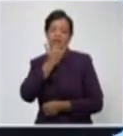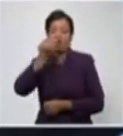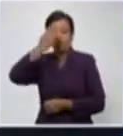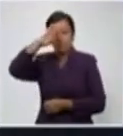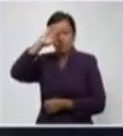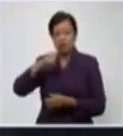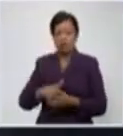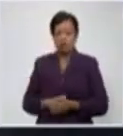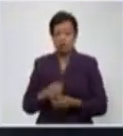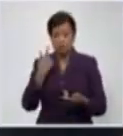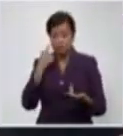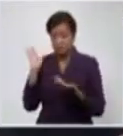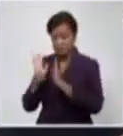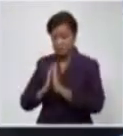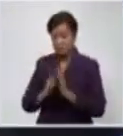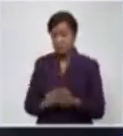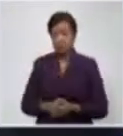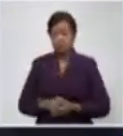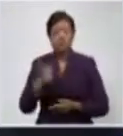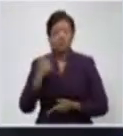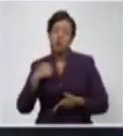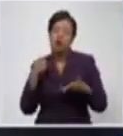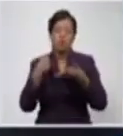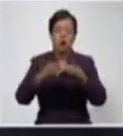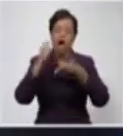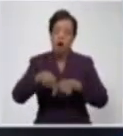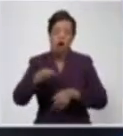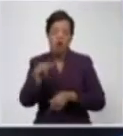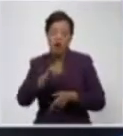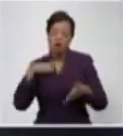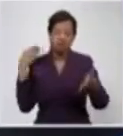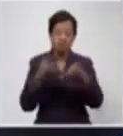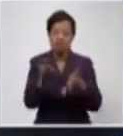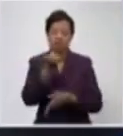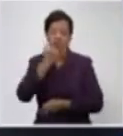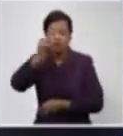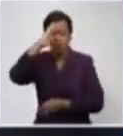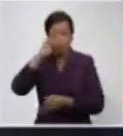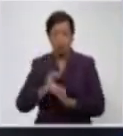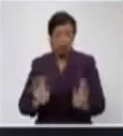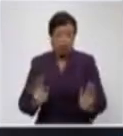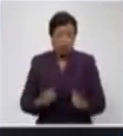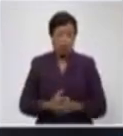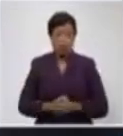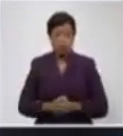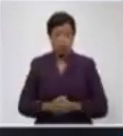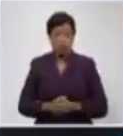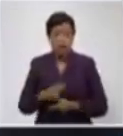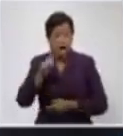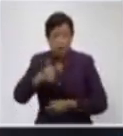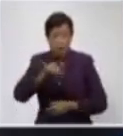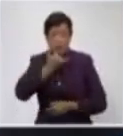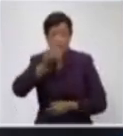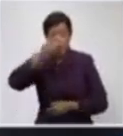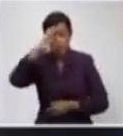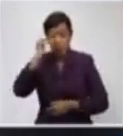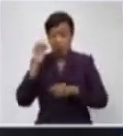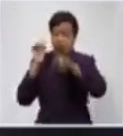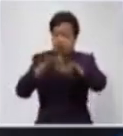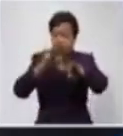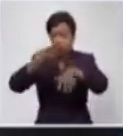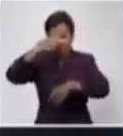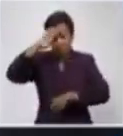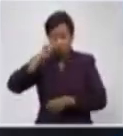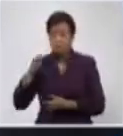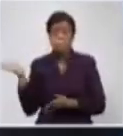Por favor. Yo apoyo ahora mismo una invasión a Cerebaya. A Cerebaya apoyo ahora mismo una invasión. Va a invadir Cuba,